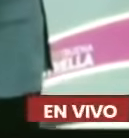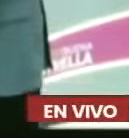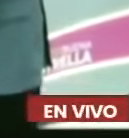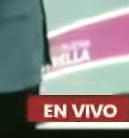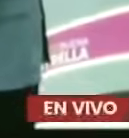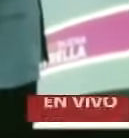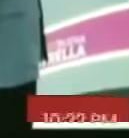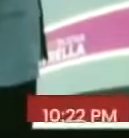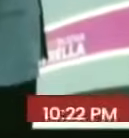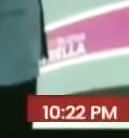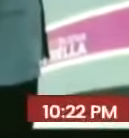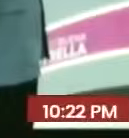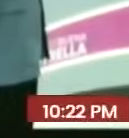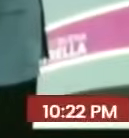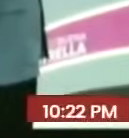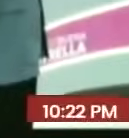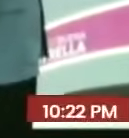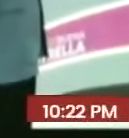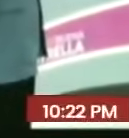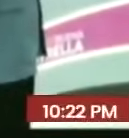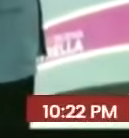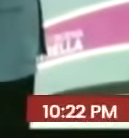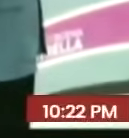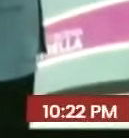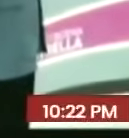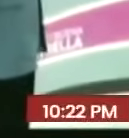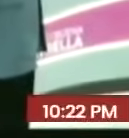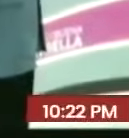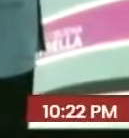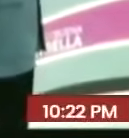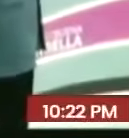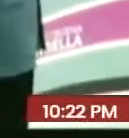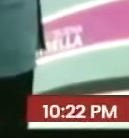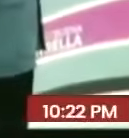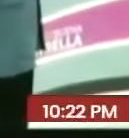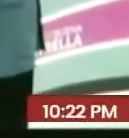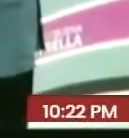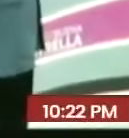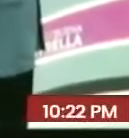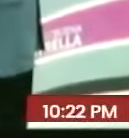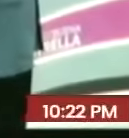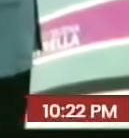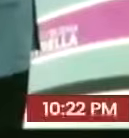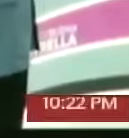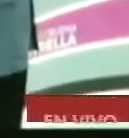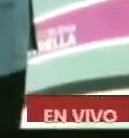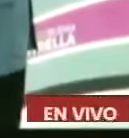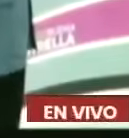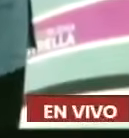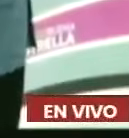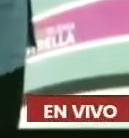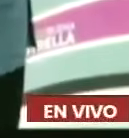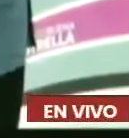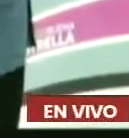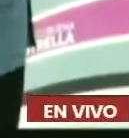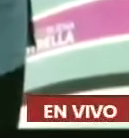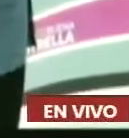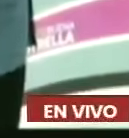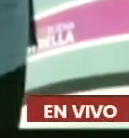genio de las artes plásticas venezolano. Un aplauso a Josué